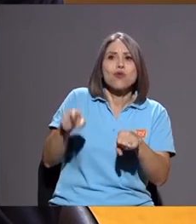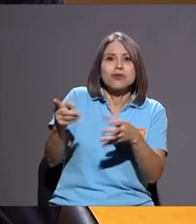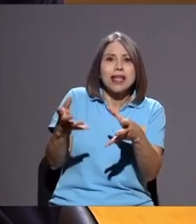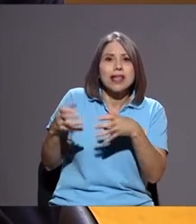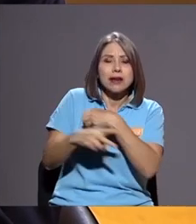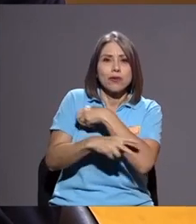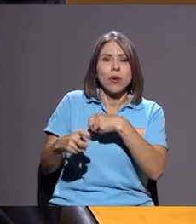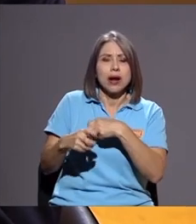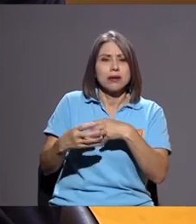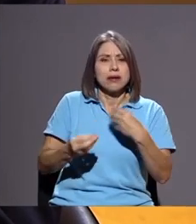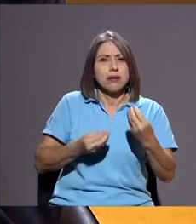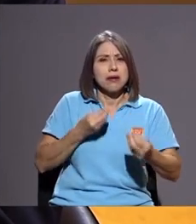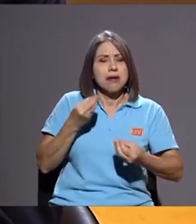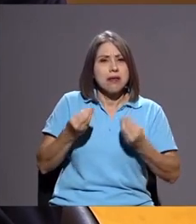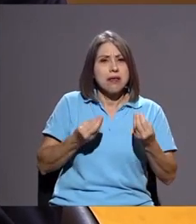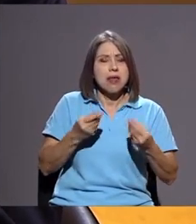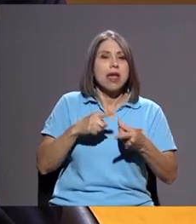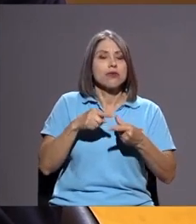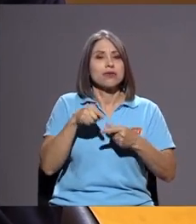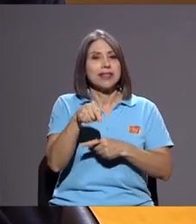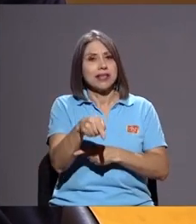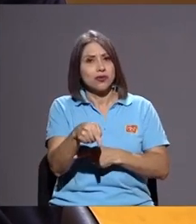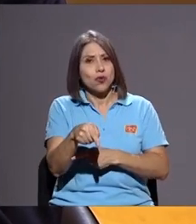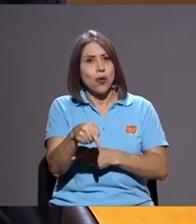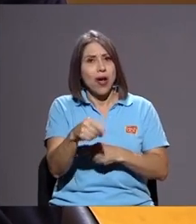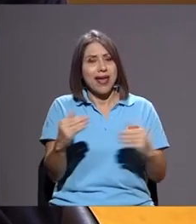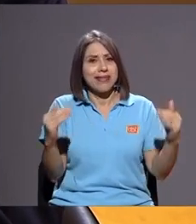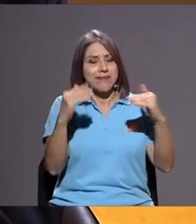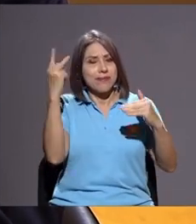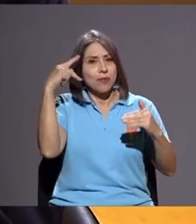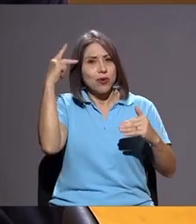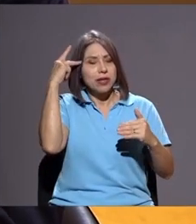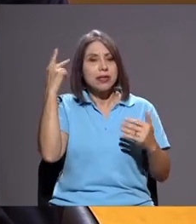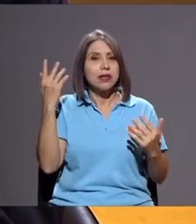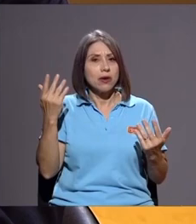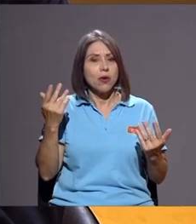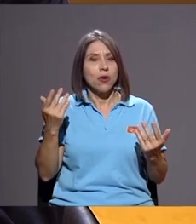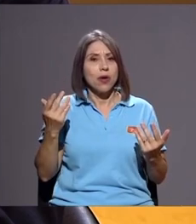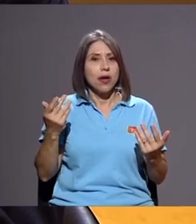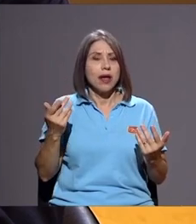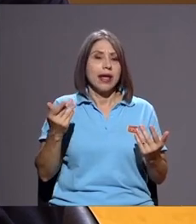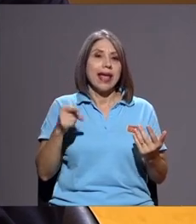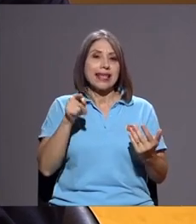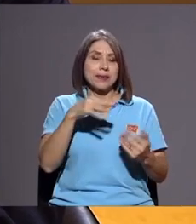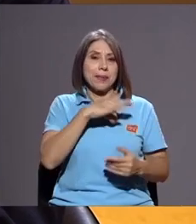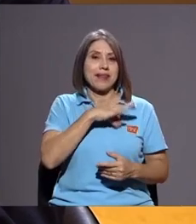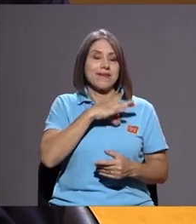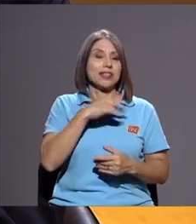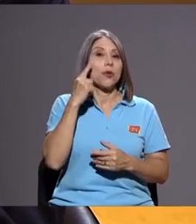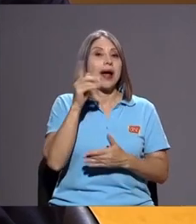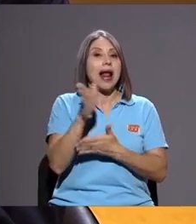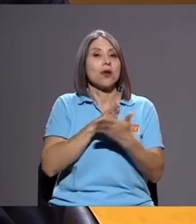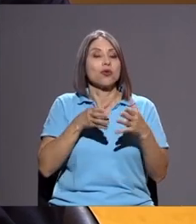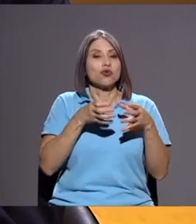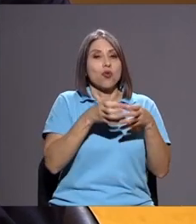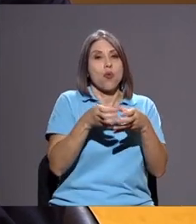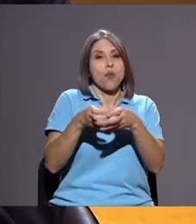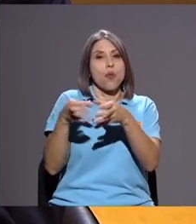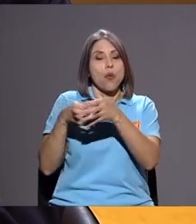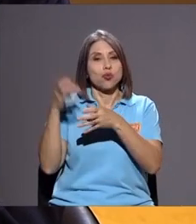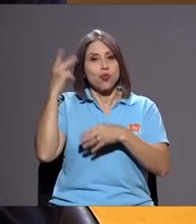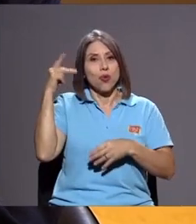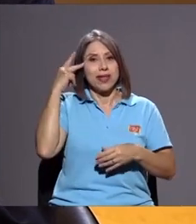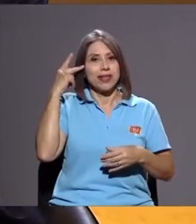lugar y eso políticamente el resultado de beneficio para ciertos grupos políticos y de